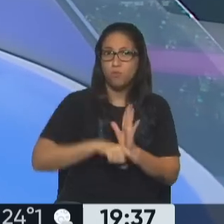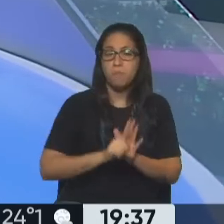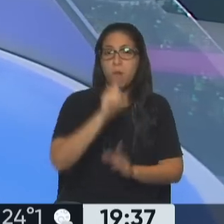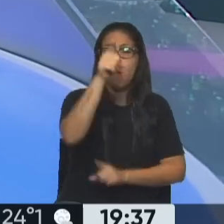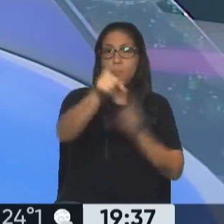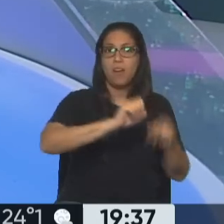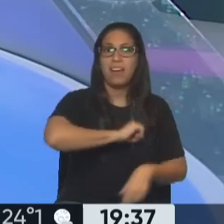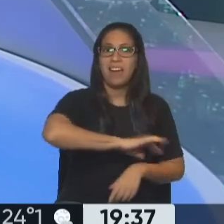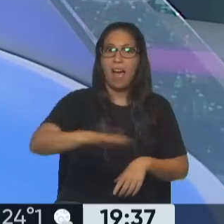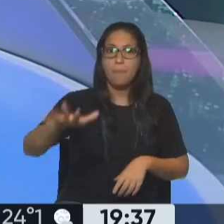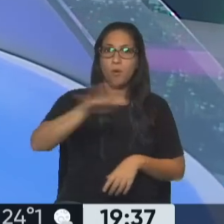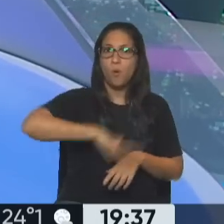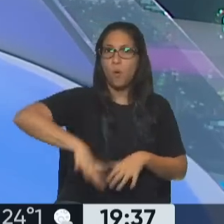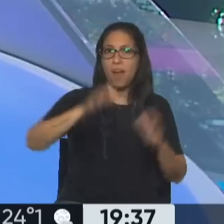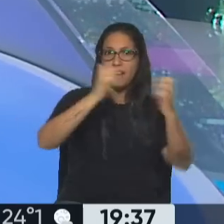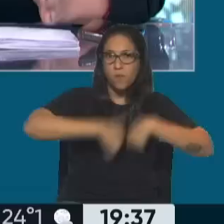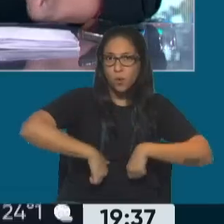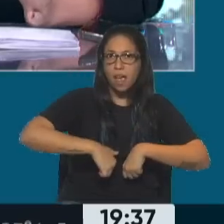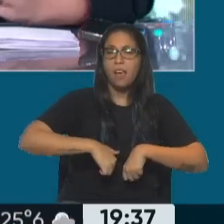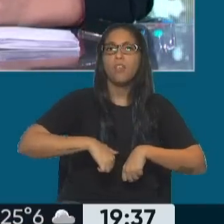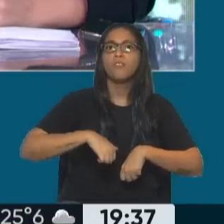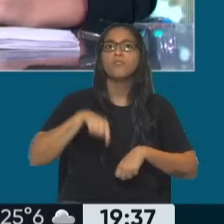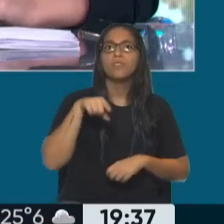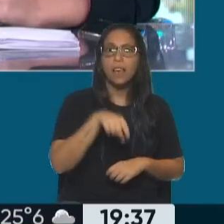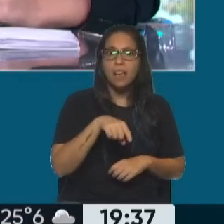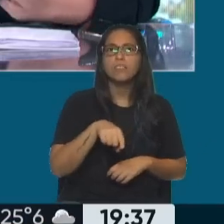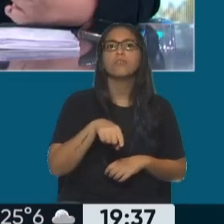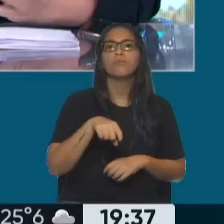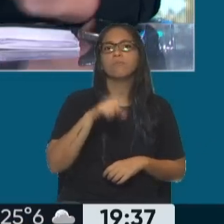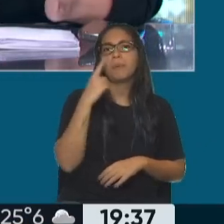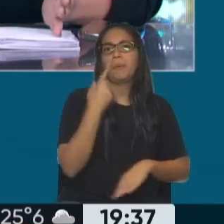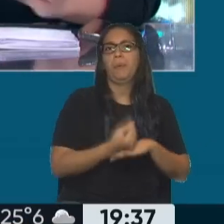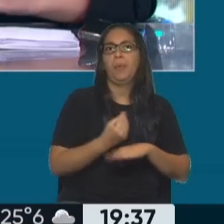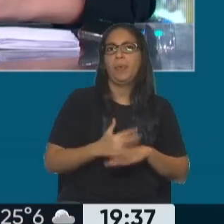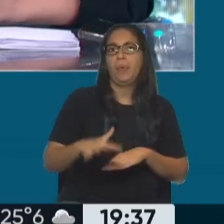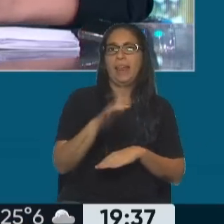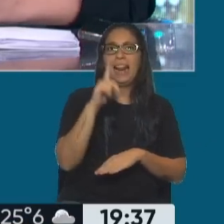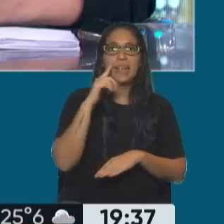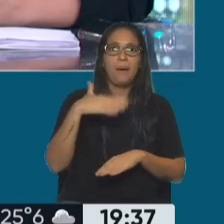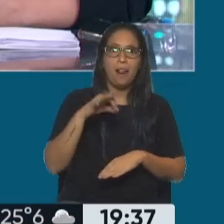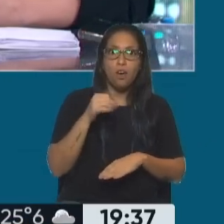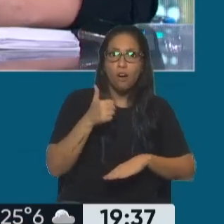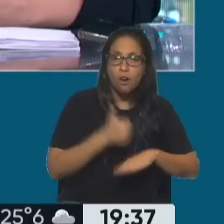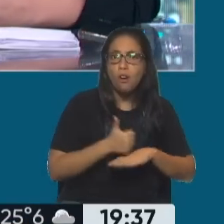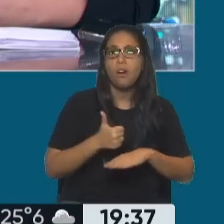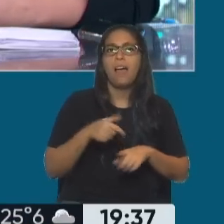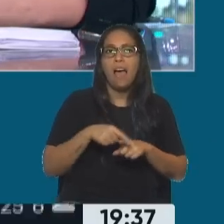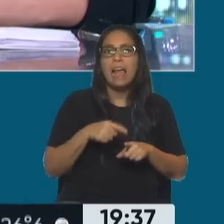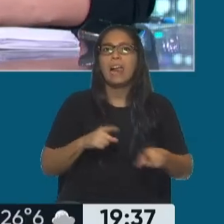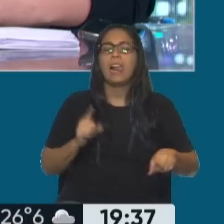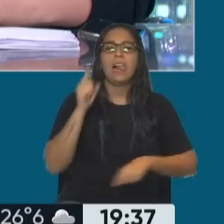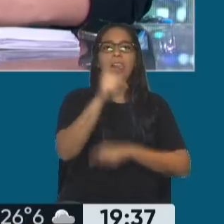de refugiados palestinos que viven sobre todo en el sur del país vecino, en Líbano, y desde donde se